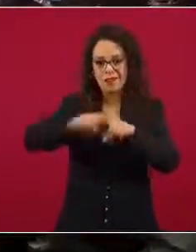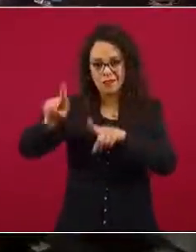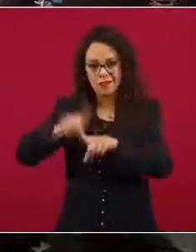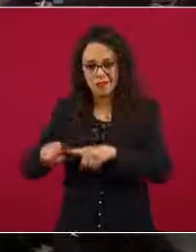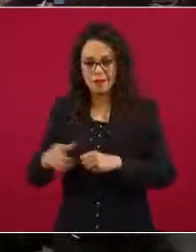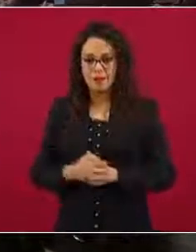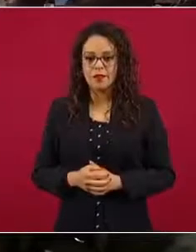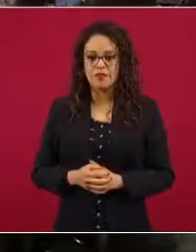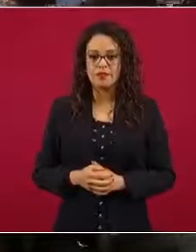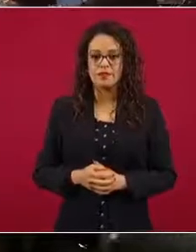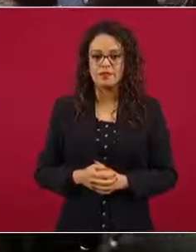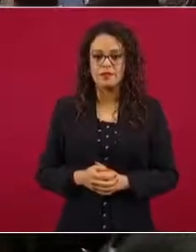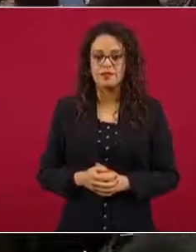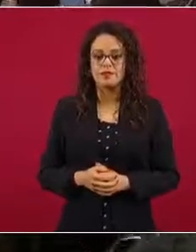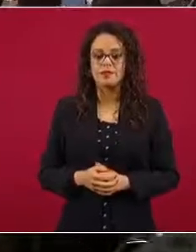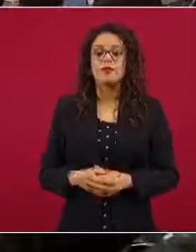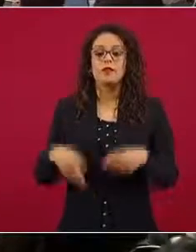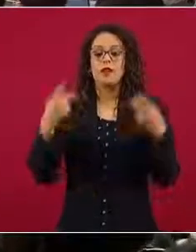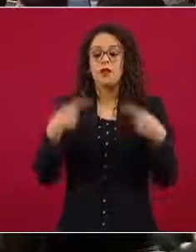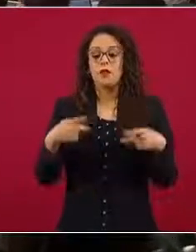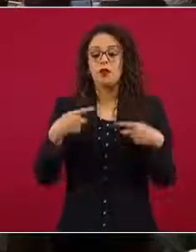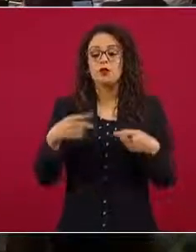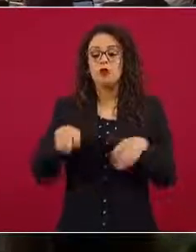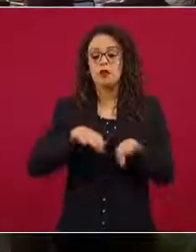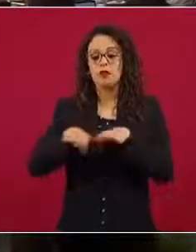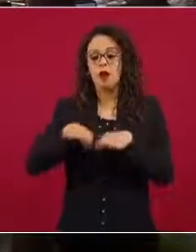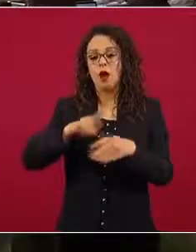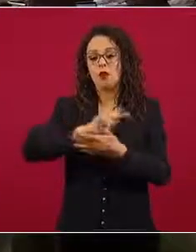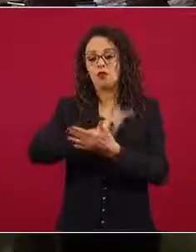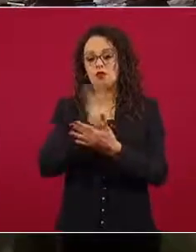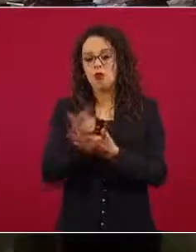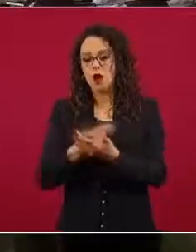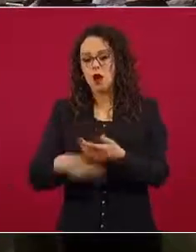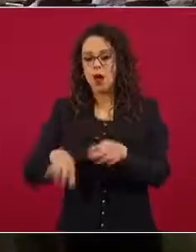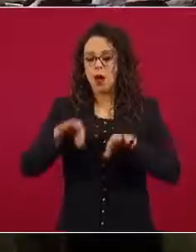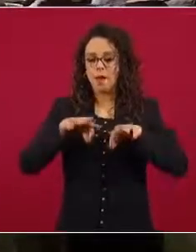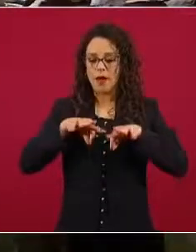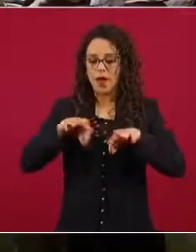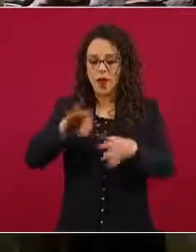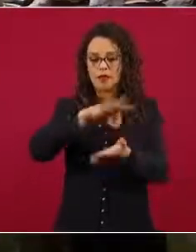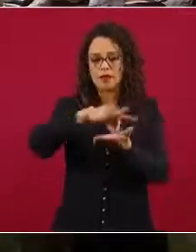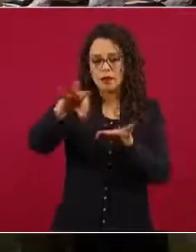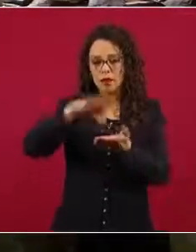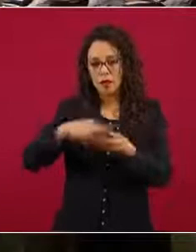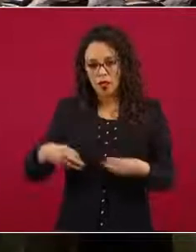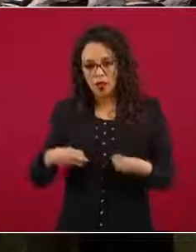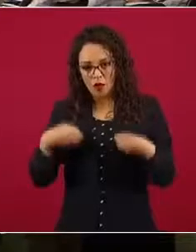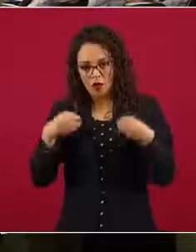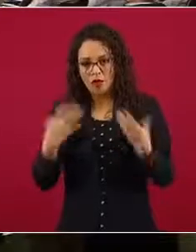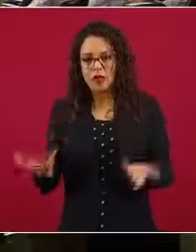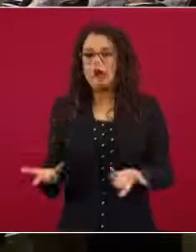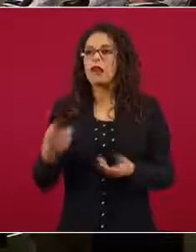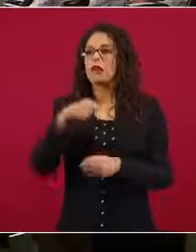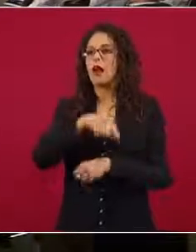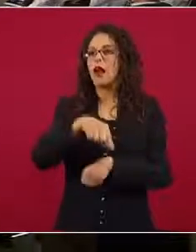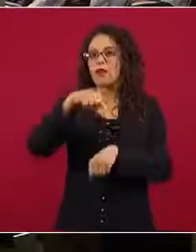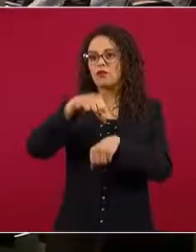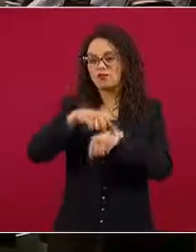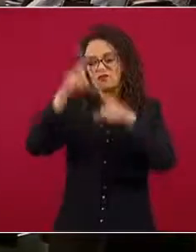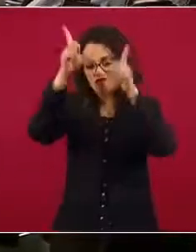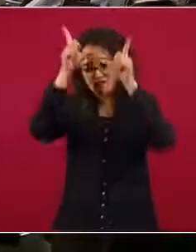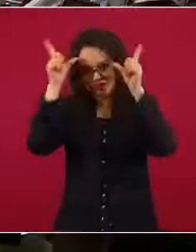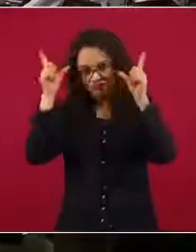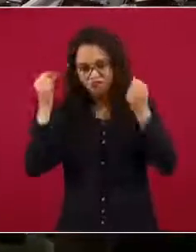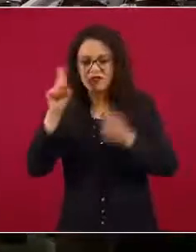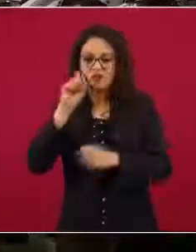técnicos del programa Sembrando Vida, y enfermeras y enfermeros y quienes se han